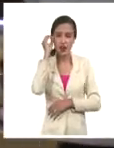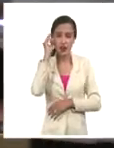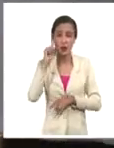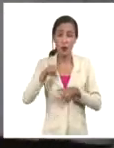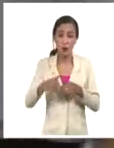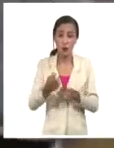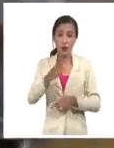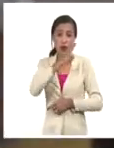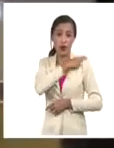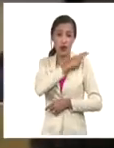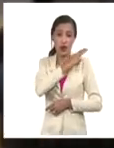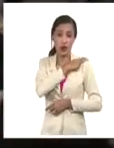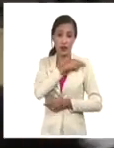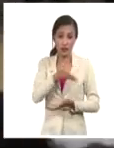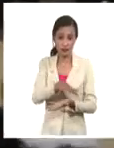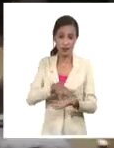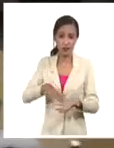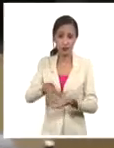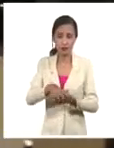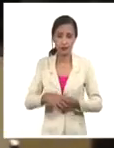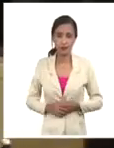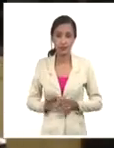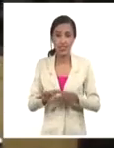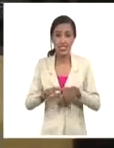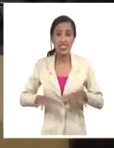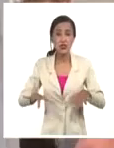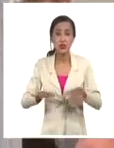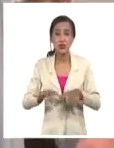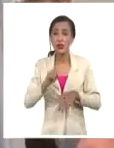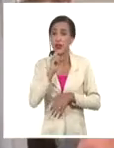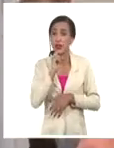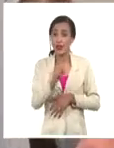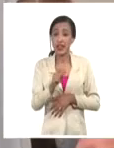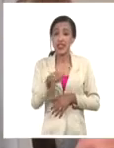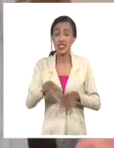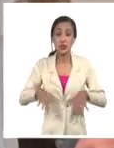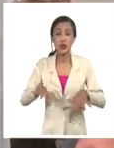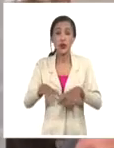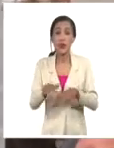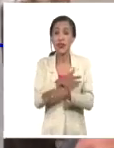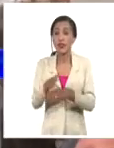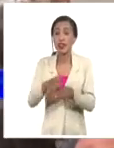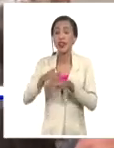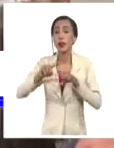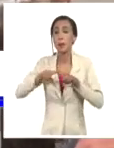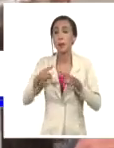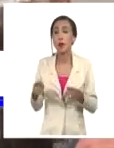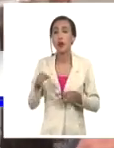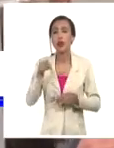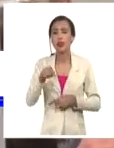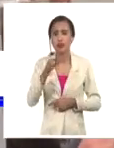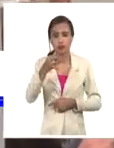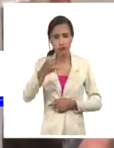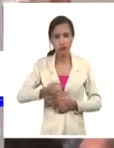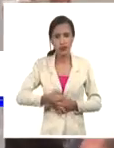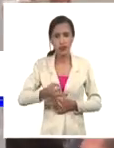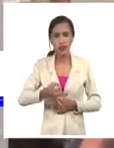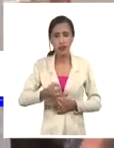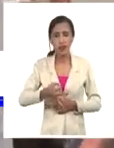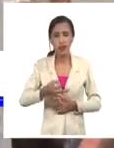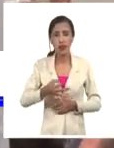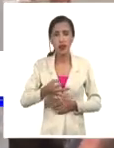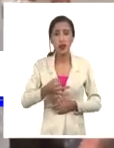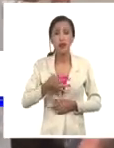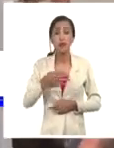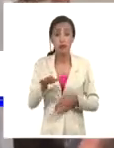parte de las autoridades territoriales. La situación es completamente diferente en el sentido de que existe una intención clara de